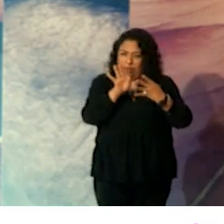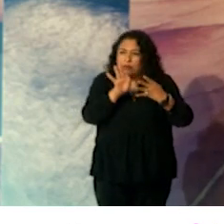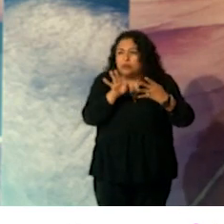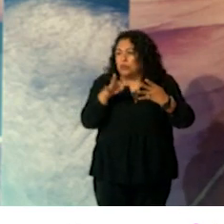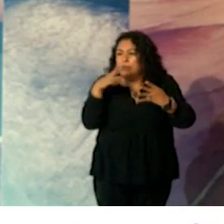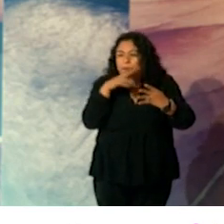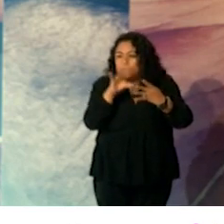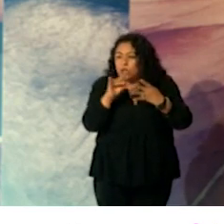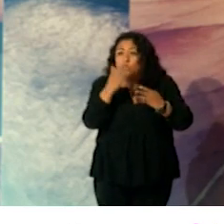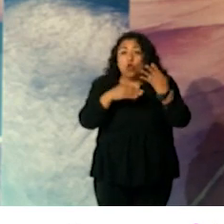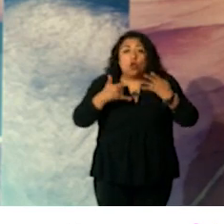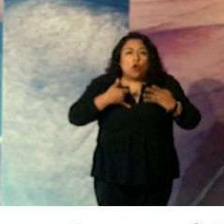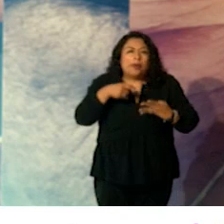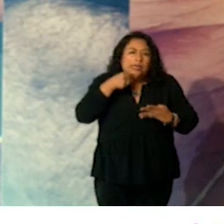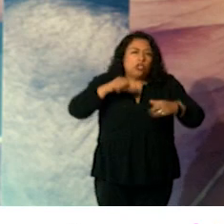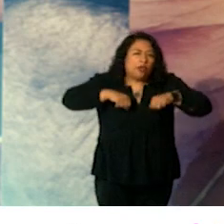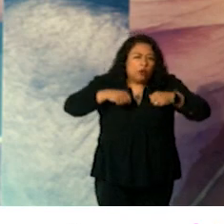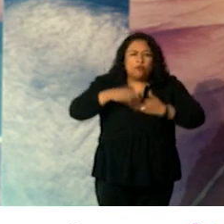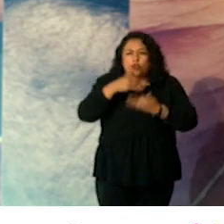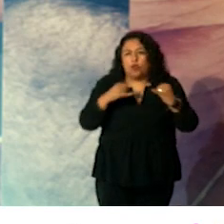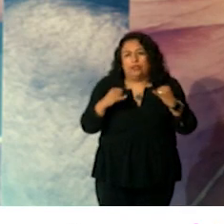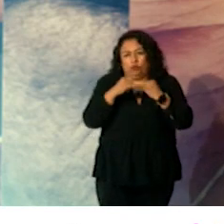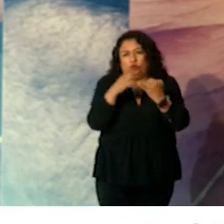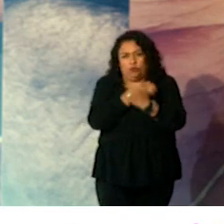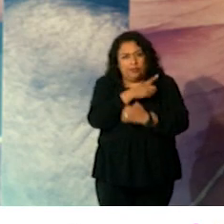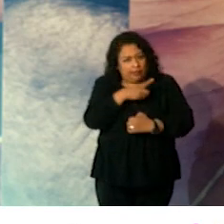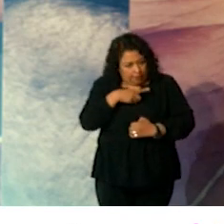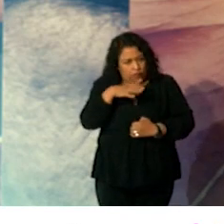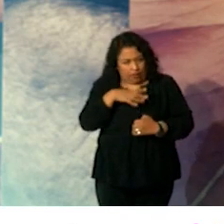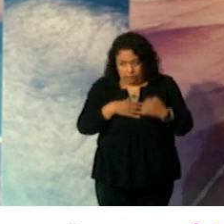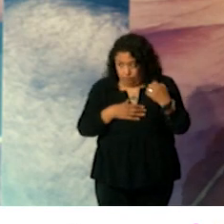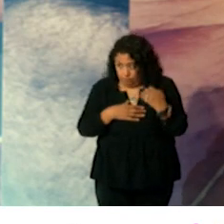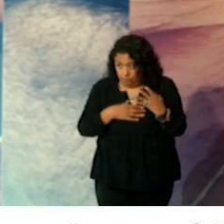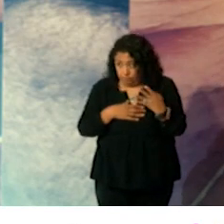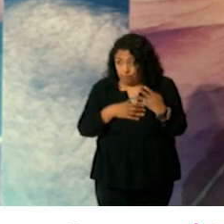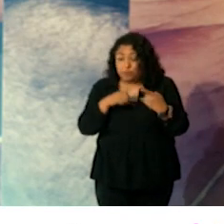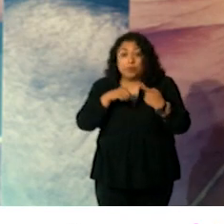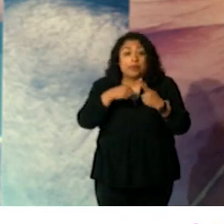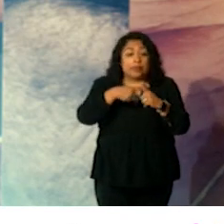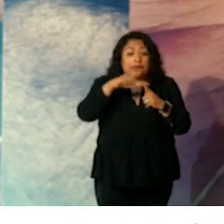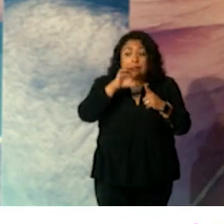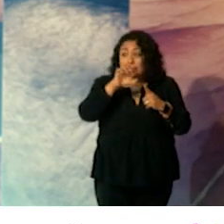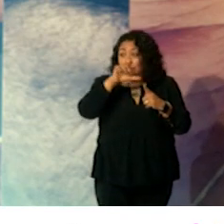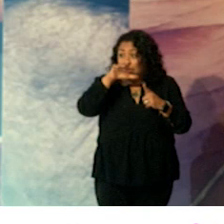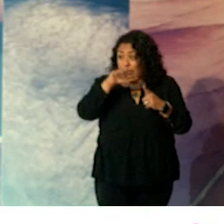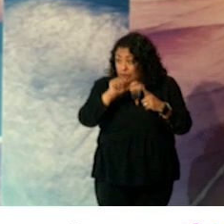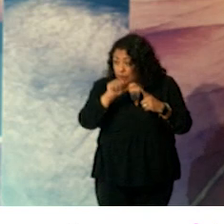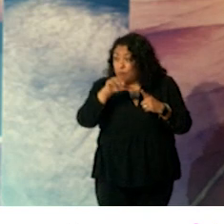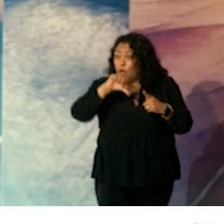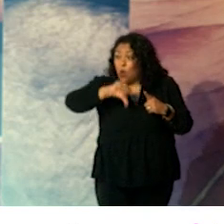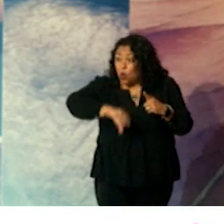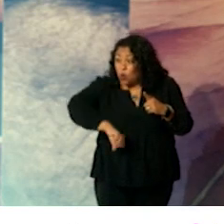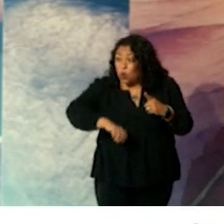todos los niños, jóvenes, adolescentes y en general todas las instituciones de educación tenemos que tener, sin lugar a dudas. Clima, sin lugar a dudas, porque hoy en día